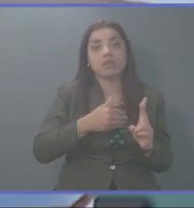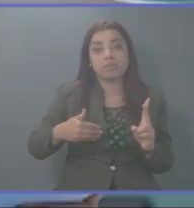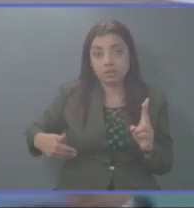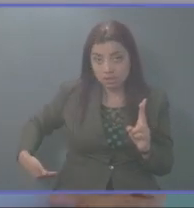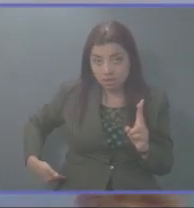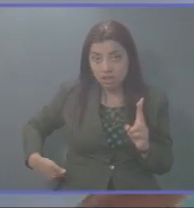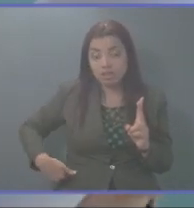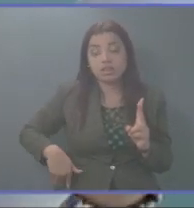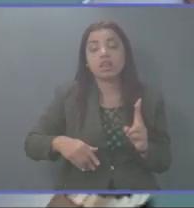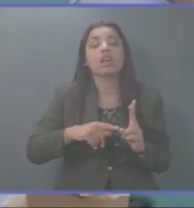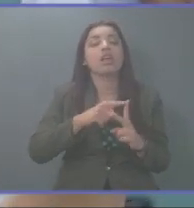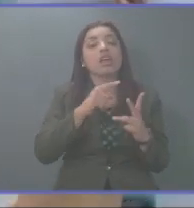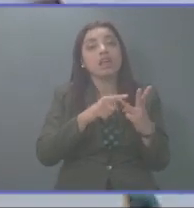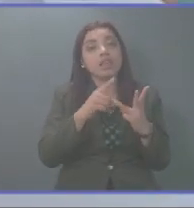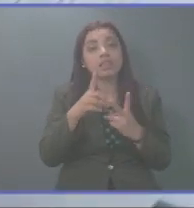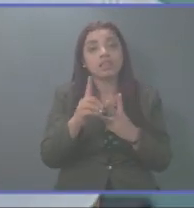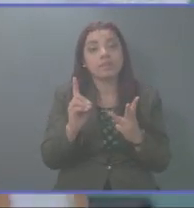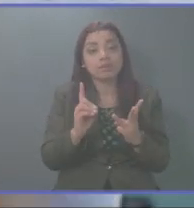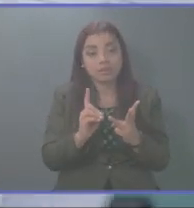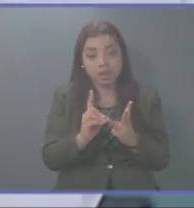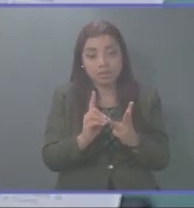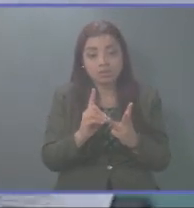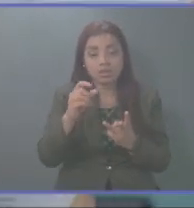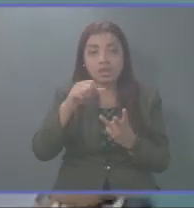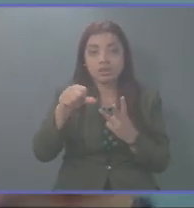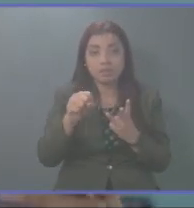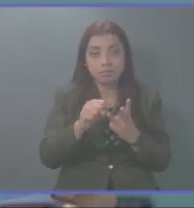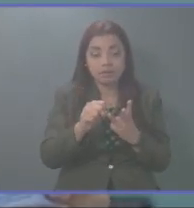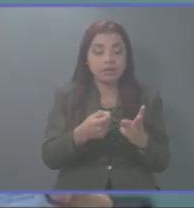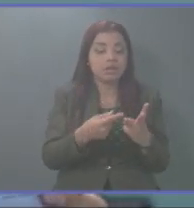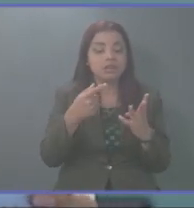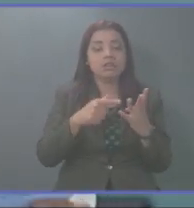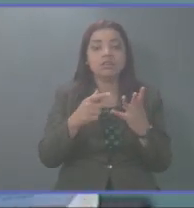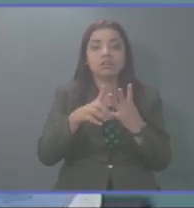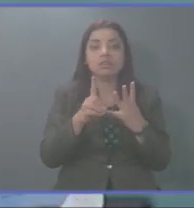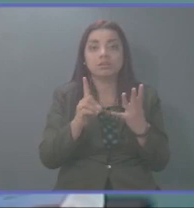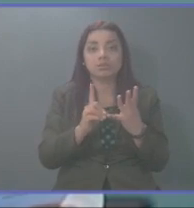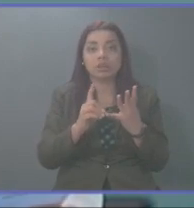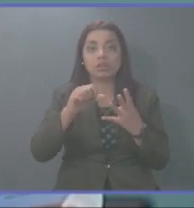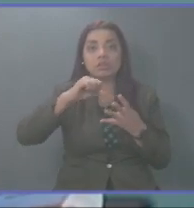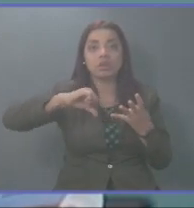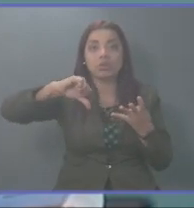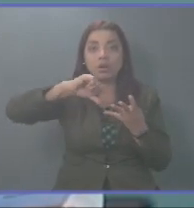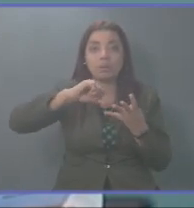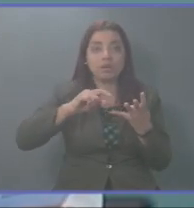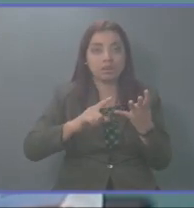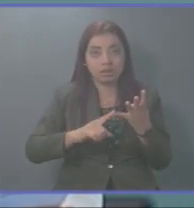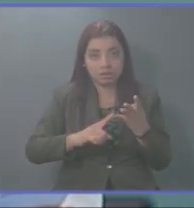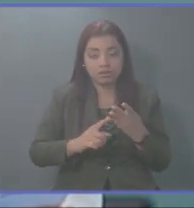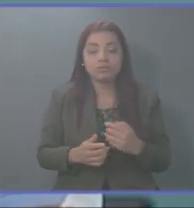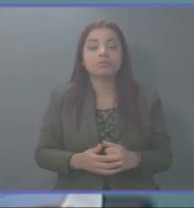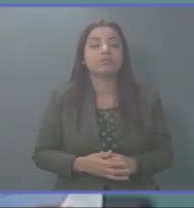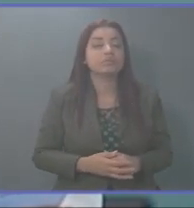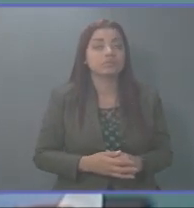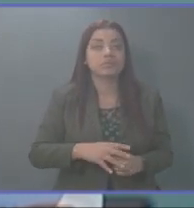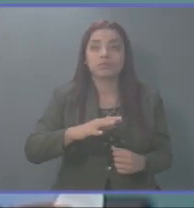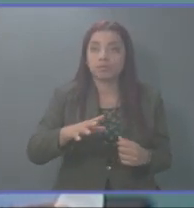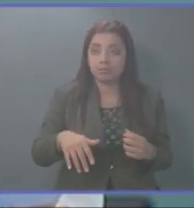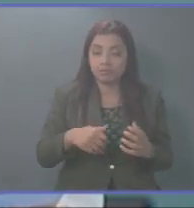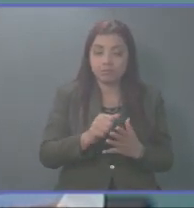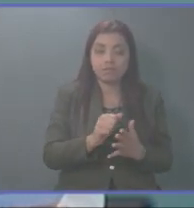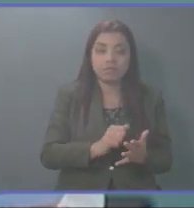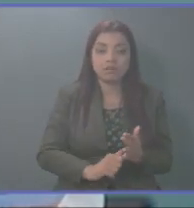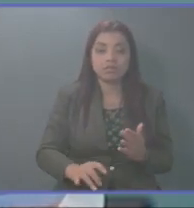Asamblea Legislativa y al Parlamento Centroamericano. Artículo 3. Agréguese un numeral al artículo 4